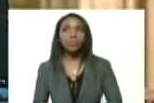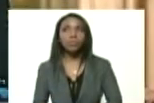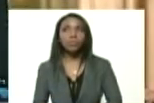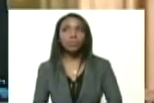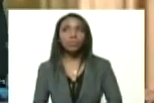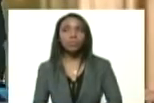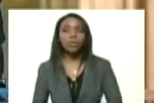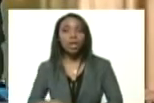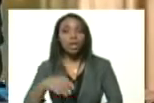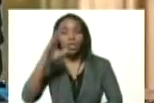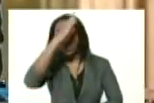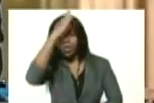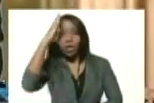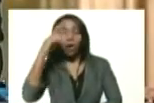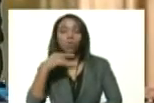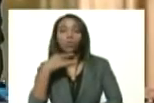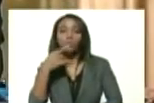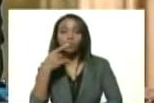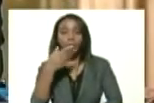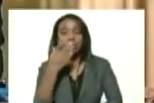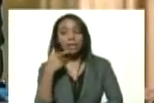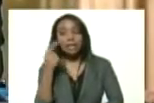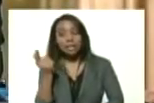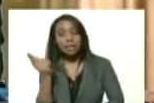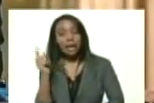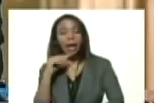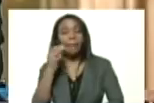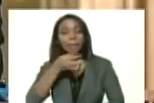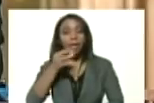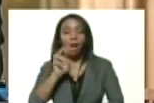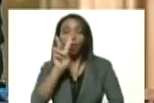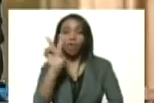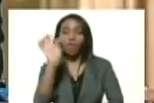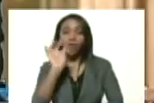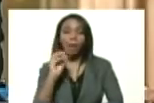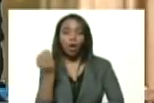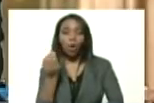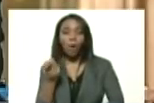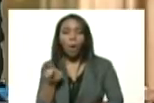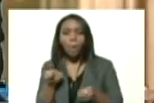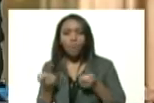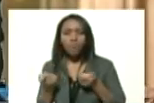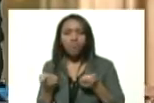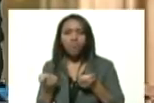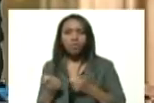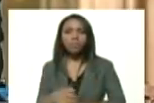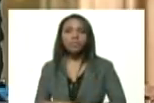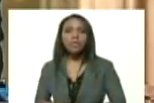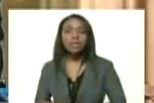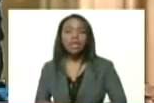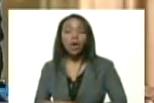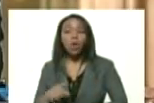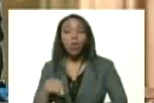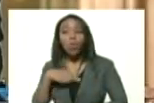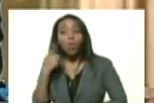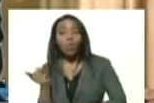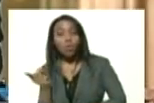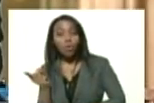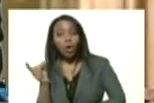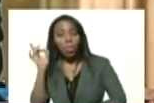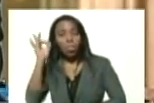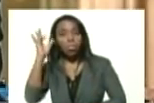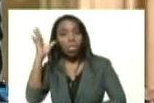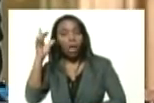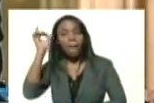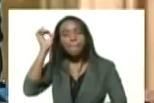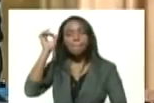yo estaba decía fíjense ustedes las dos vías para la manipulación por un lado dicen que todo un invento de maduro